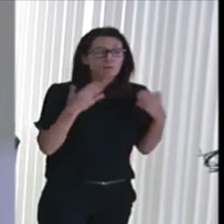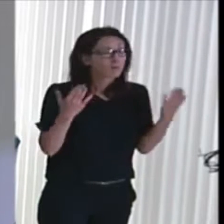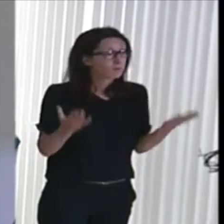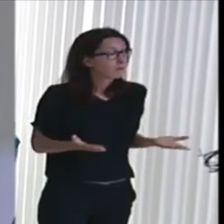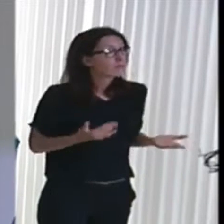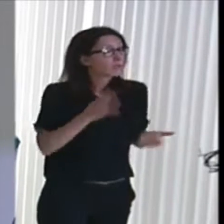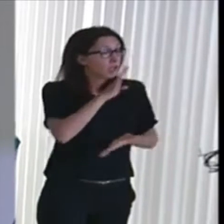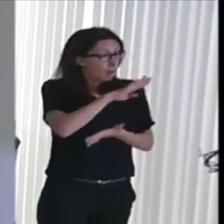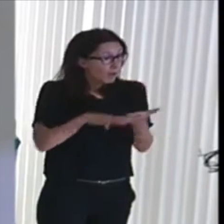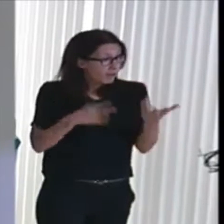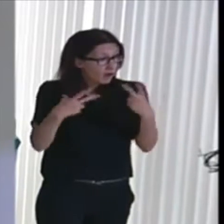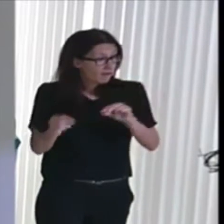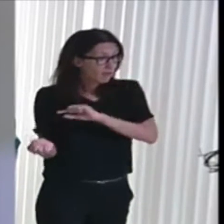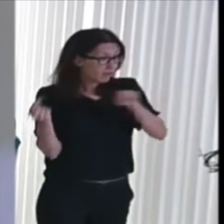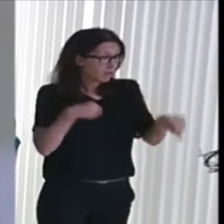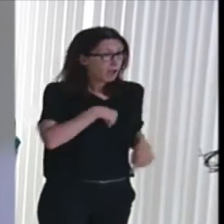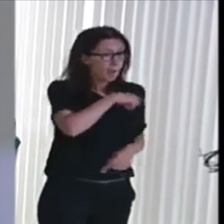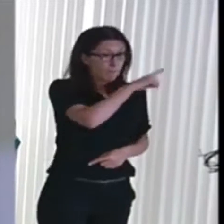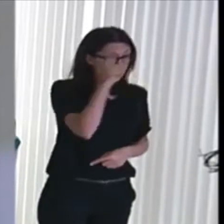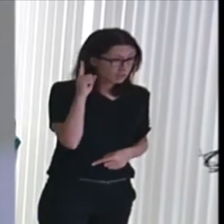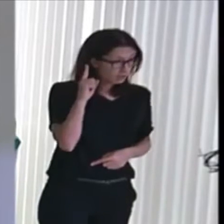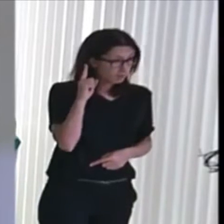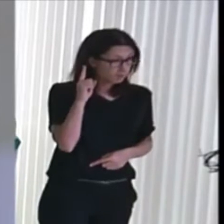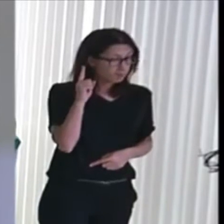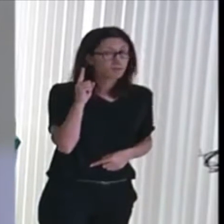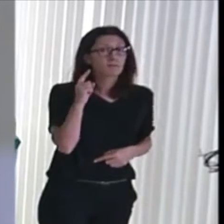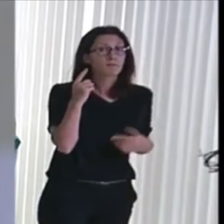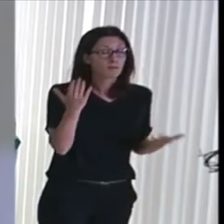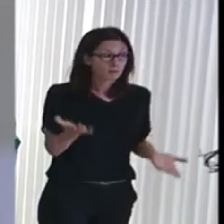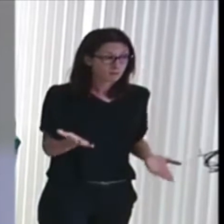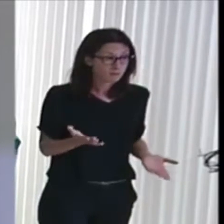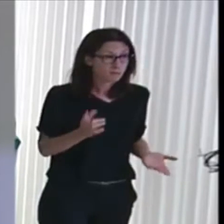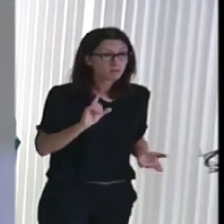después de Barcelona volvió a Madrid y después